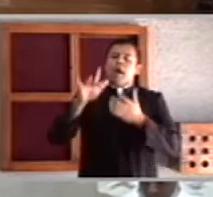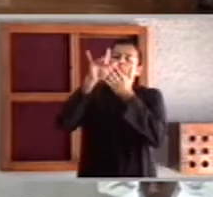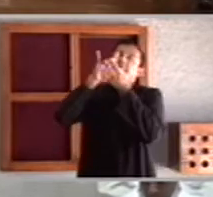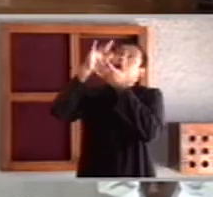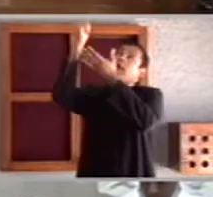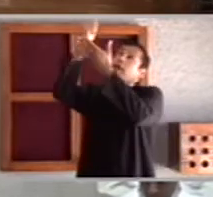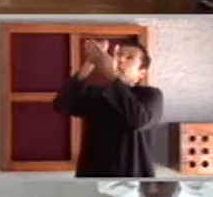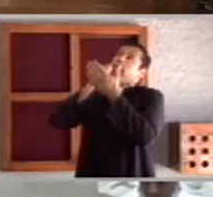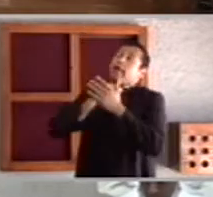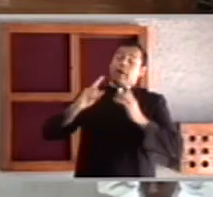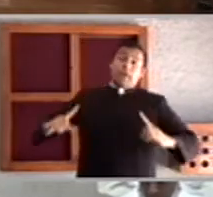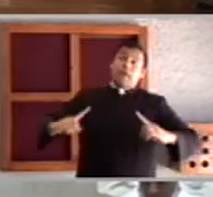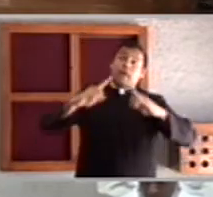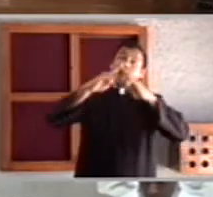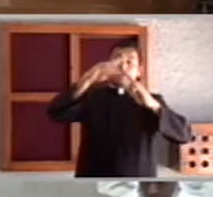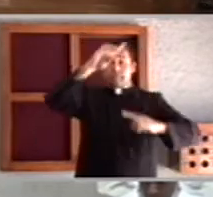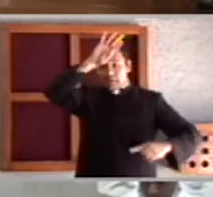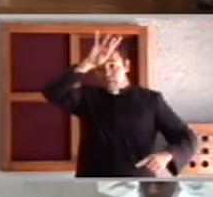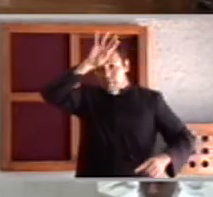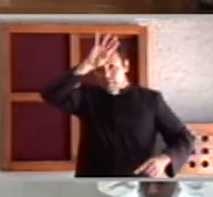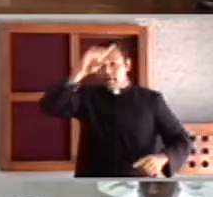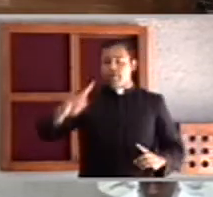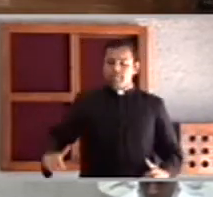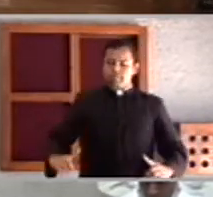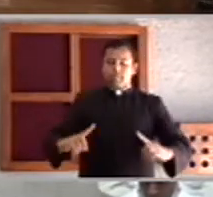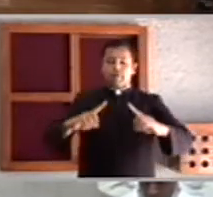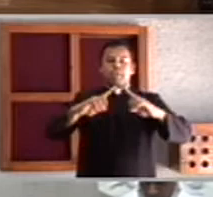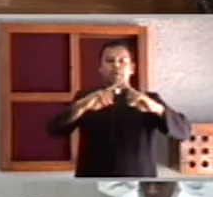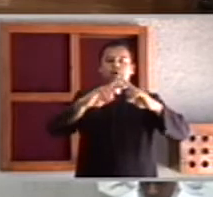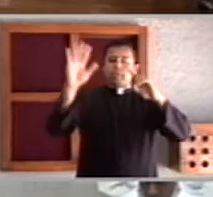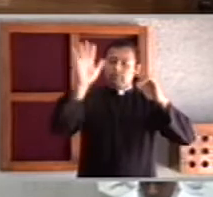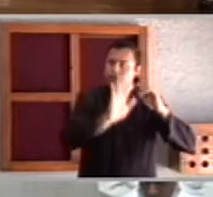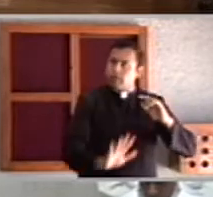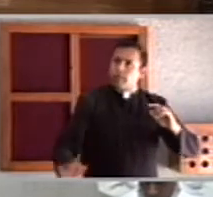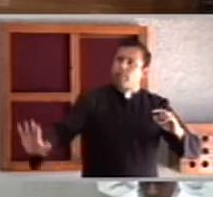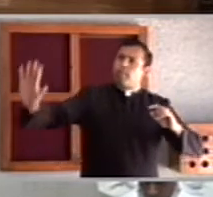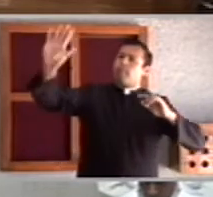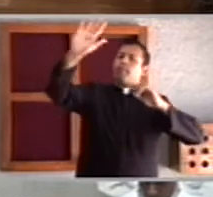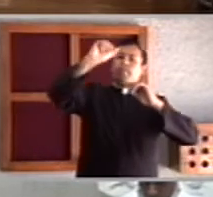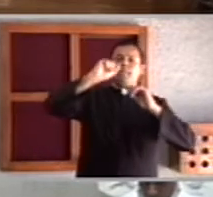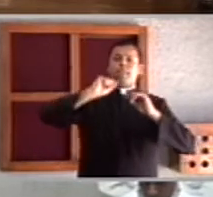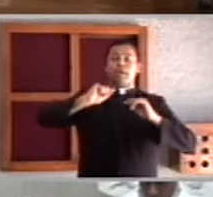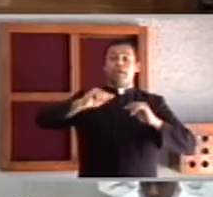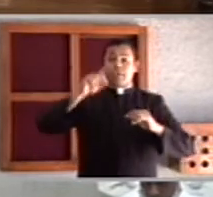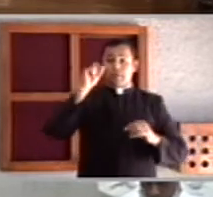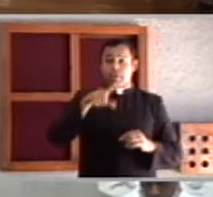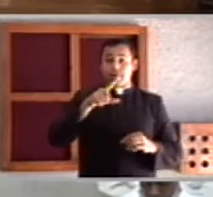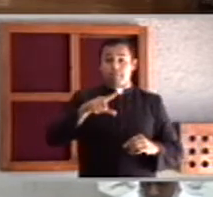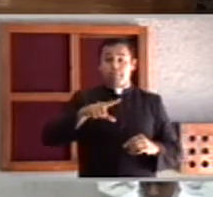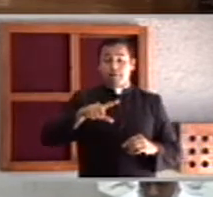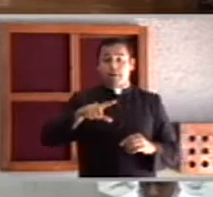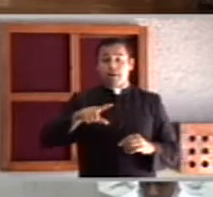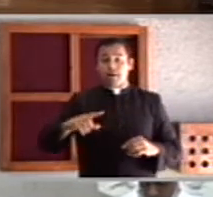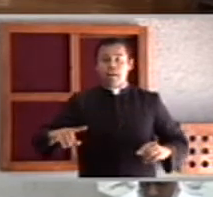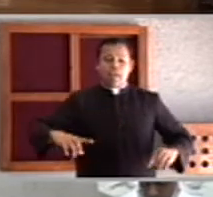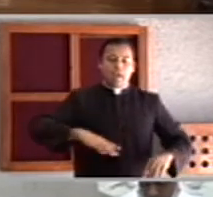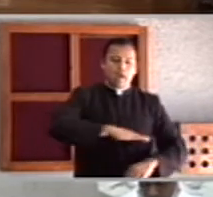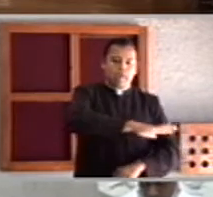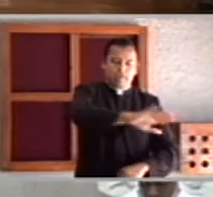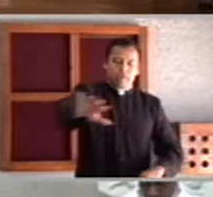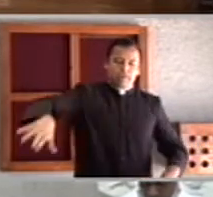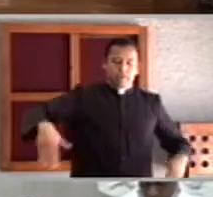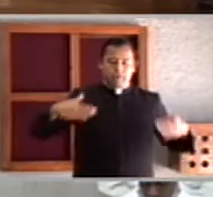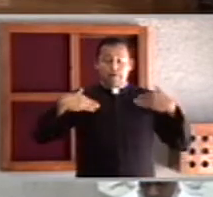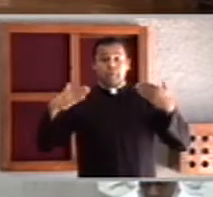Monterrey, para la Iglesia universal y también para toda la humanidad.